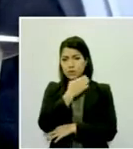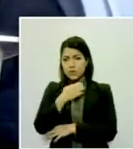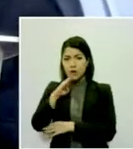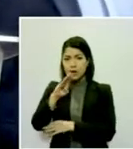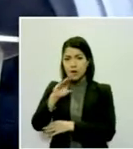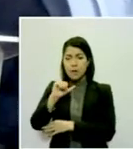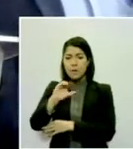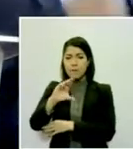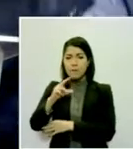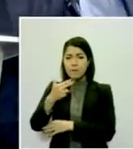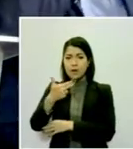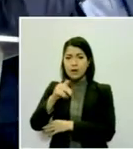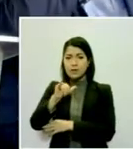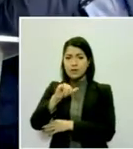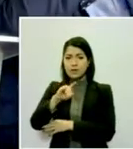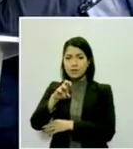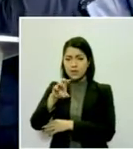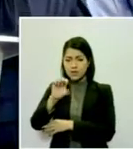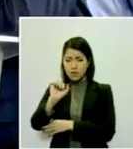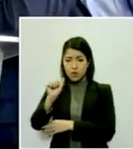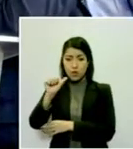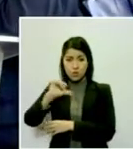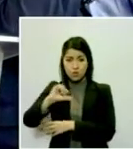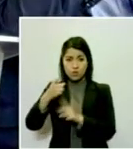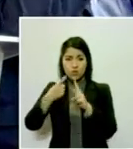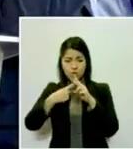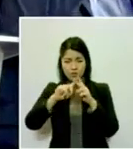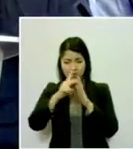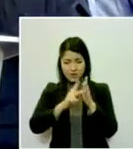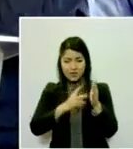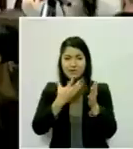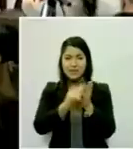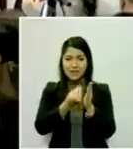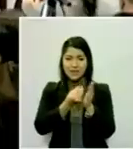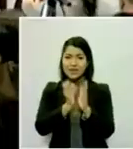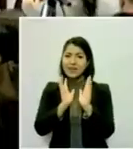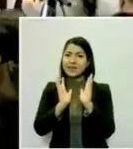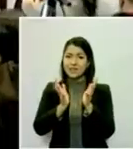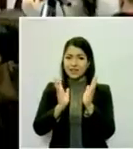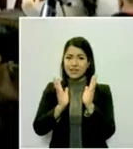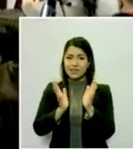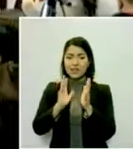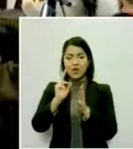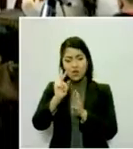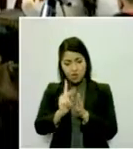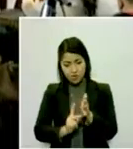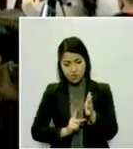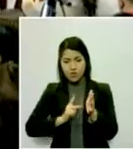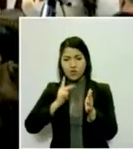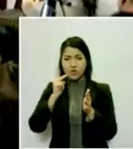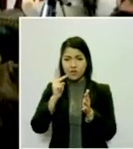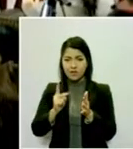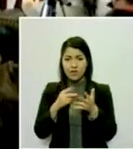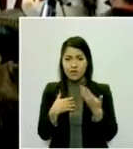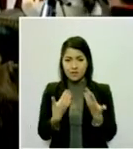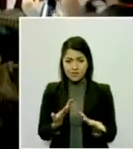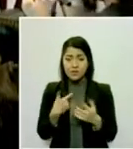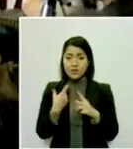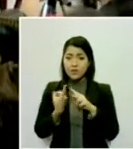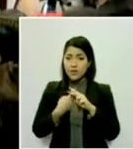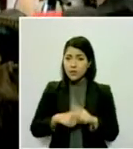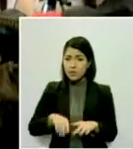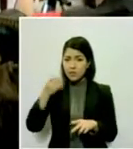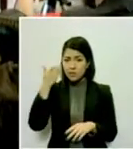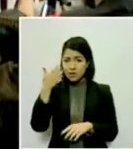que hoy vuelve a clases, hoy reinician su ciclo semestral en el Colegio